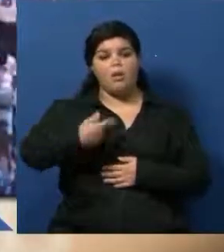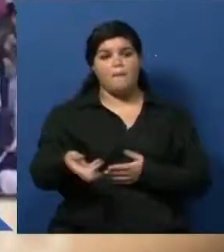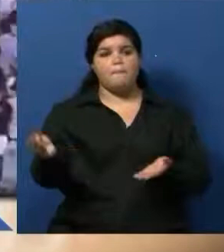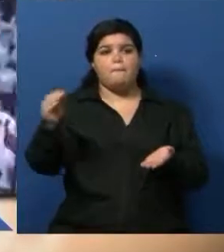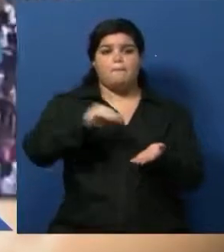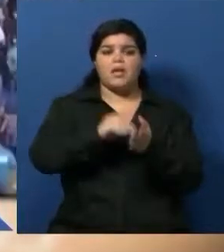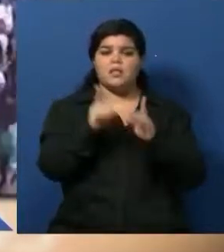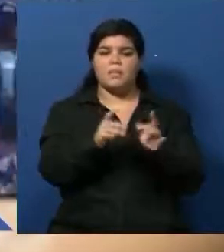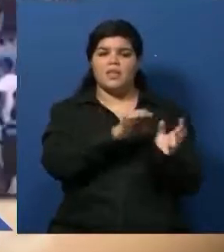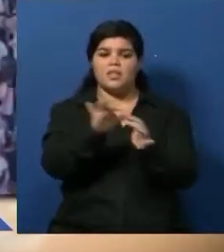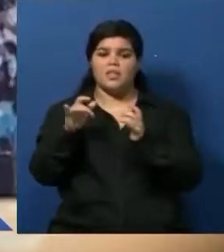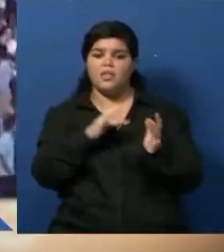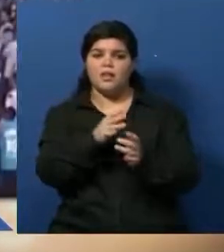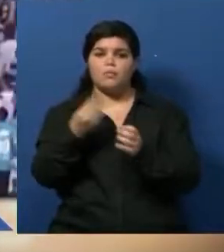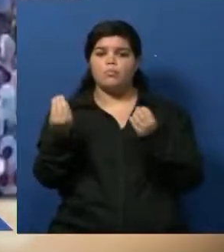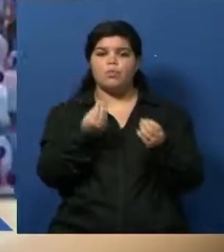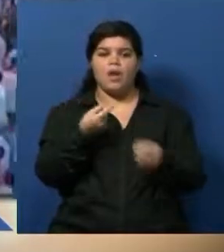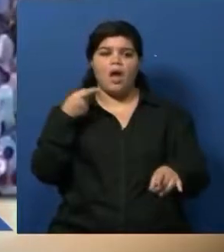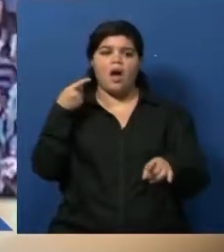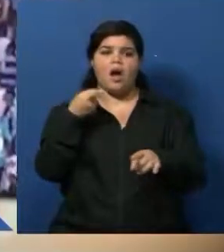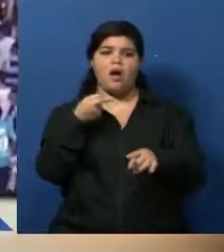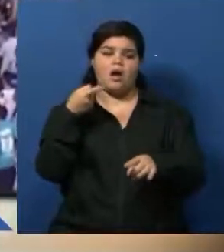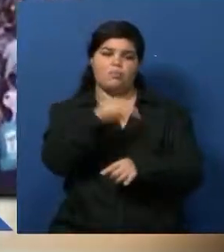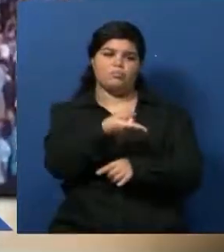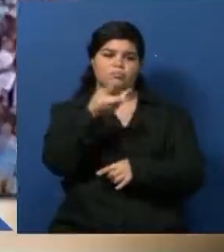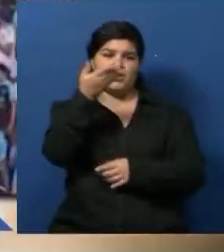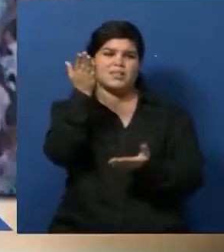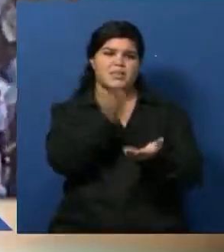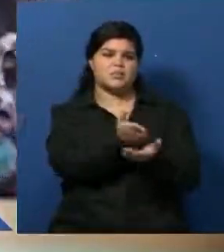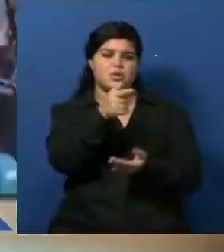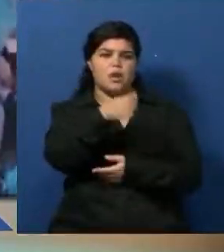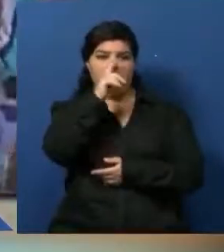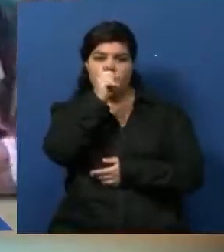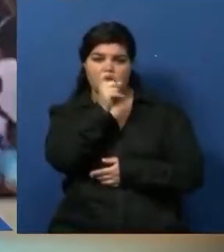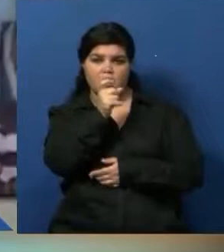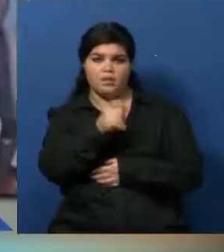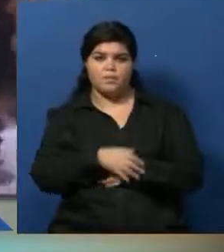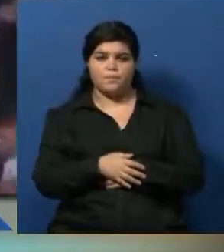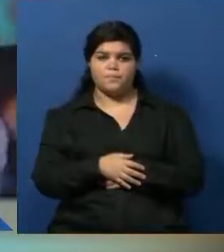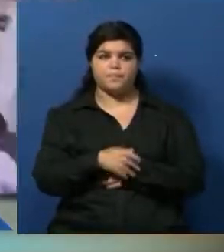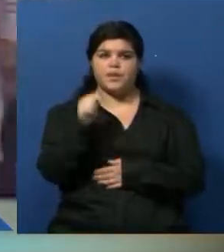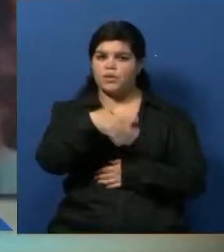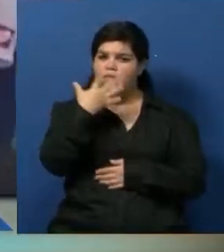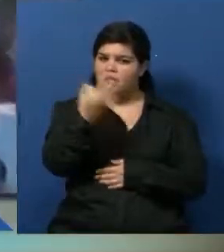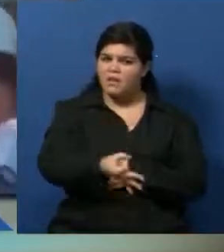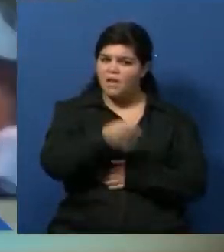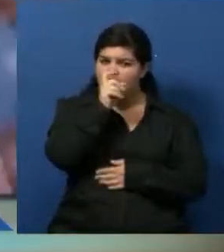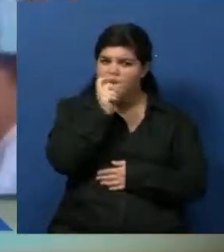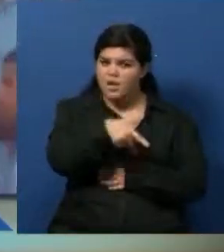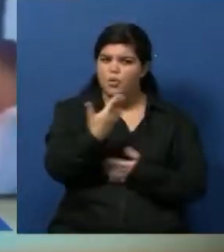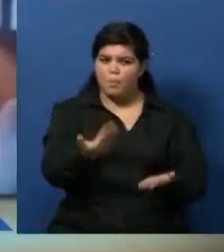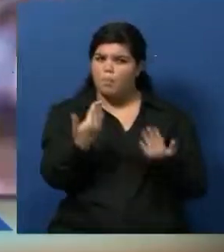Se habla de sanciones ejemplificadoras a Belgrano. La gran pregunta es, ¿deportivamente corresponde que lo sancionen a